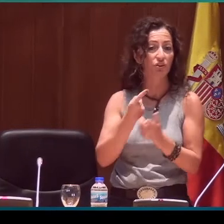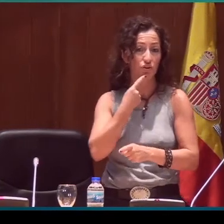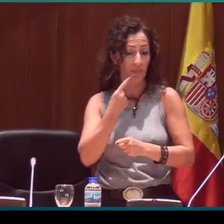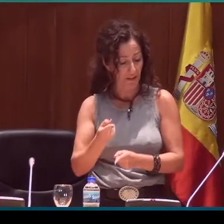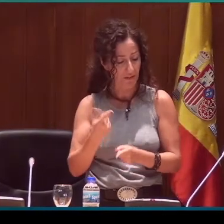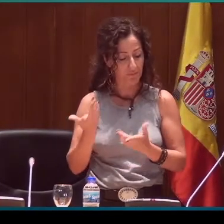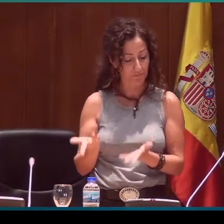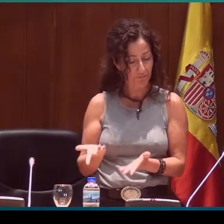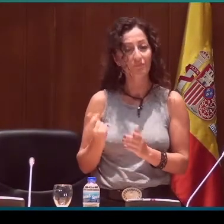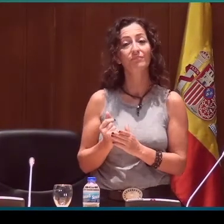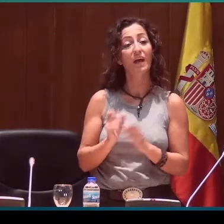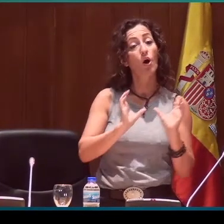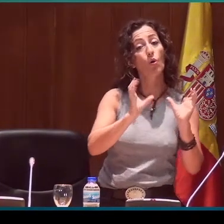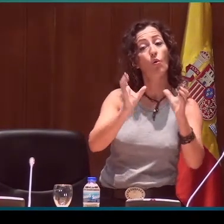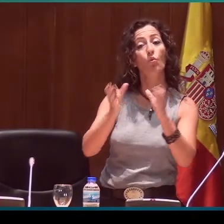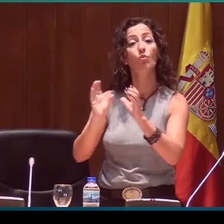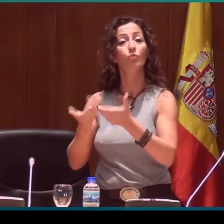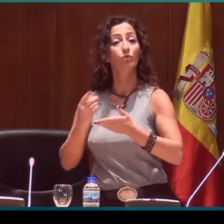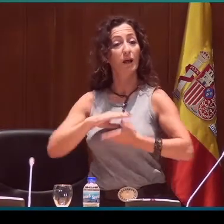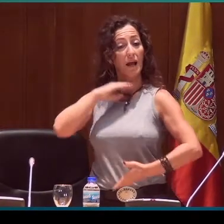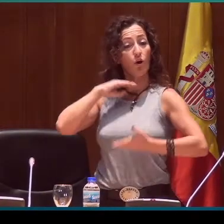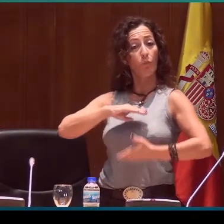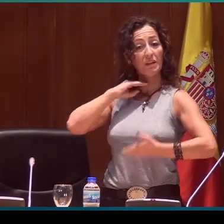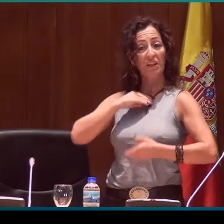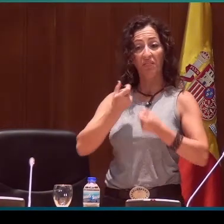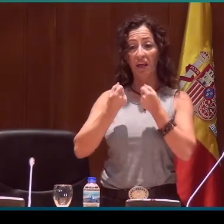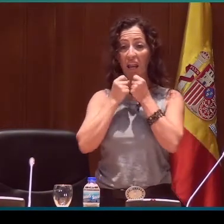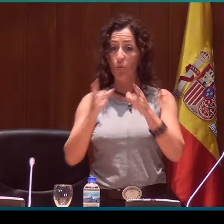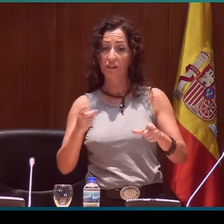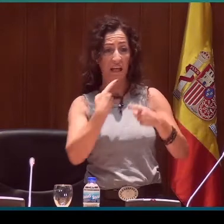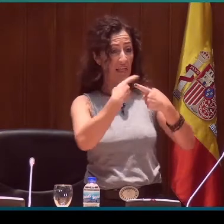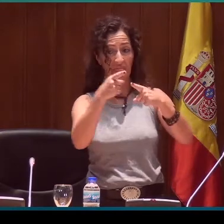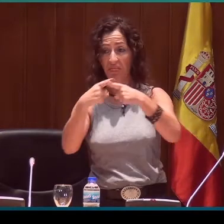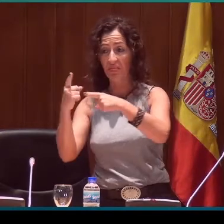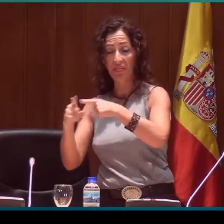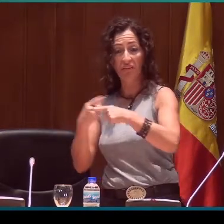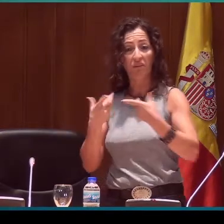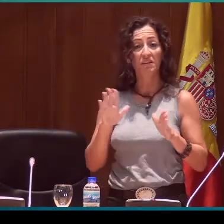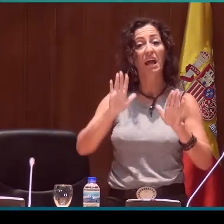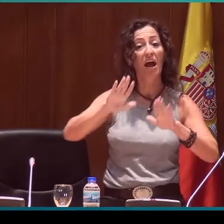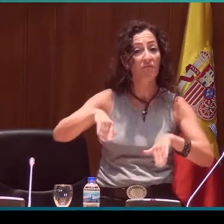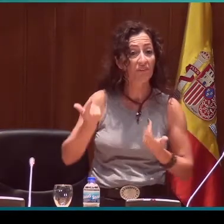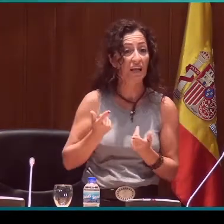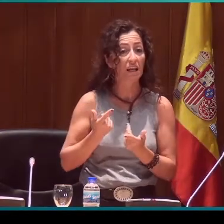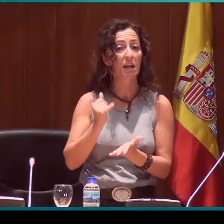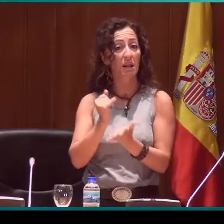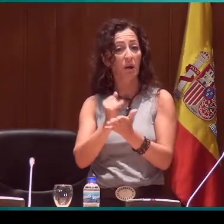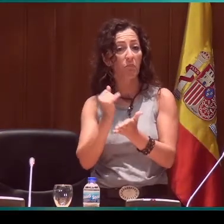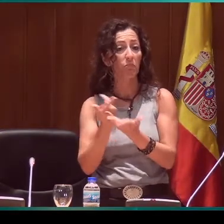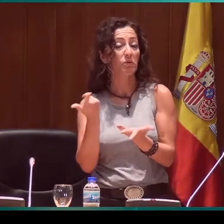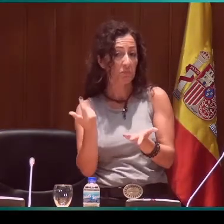los datos nos dicen que en los grupos diferentes, con competencias lingüísticas diferentes,